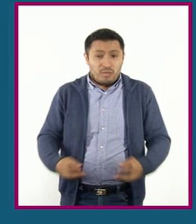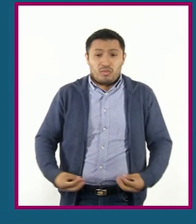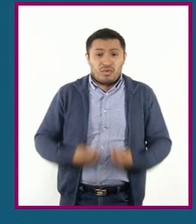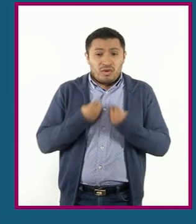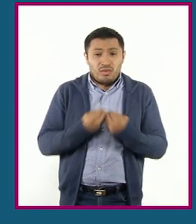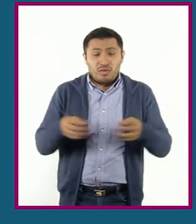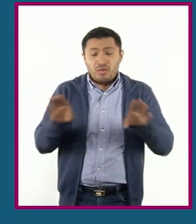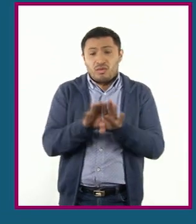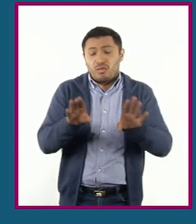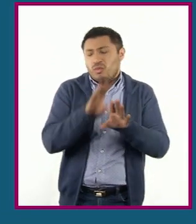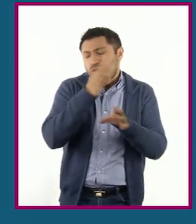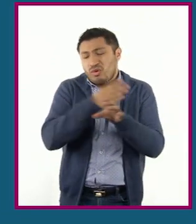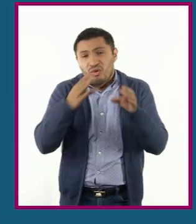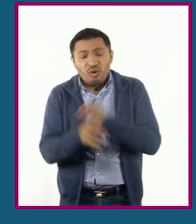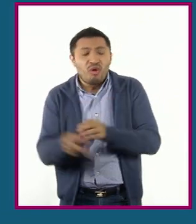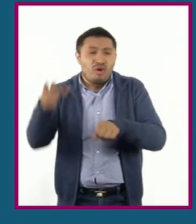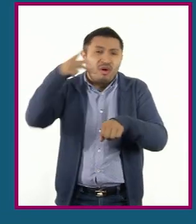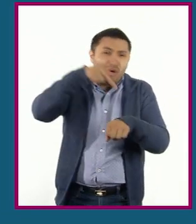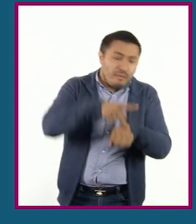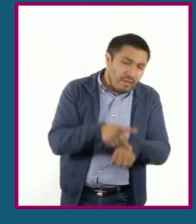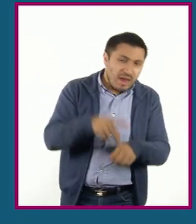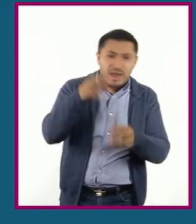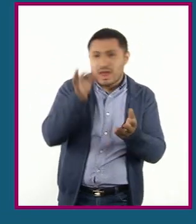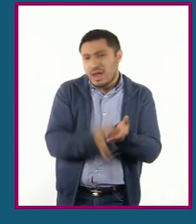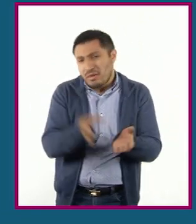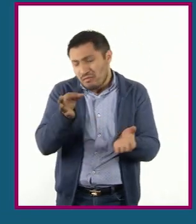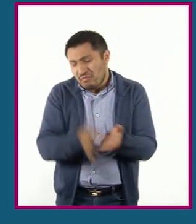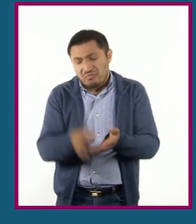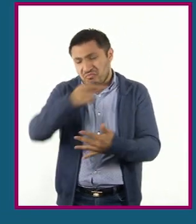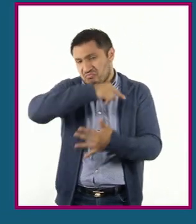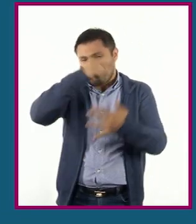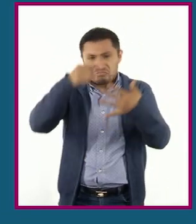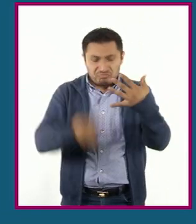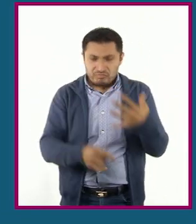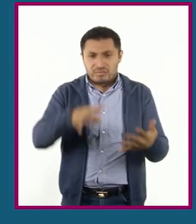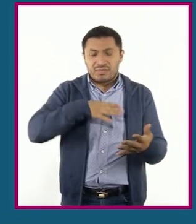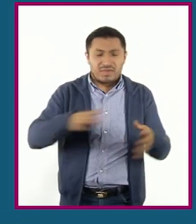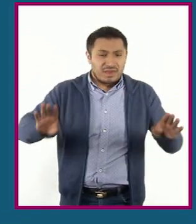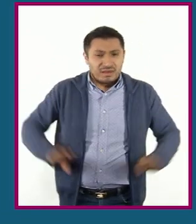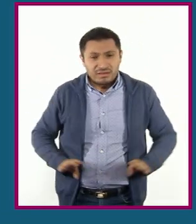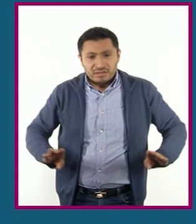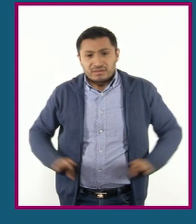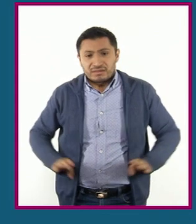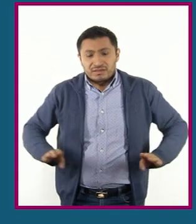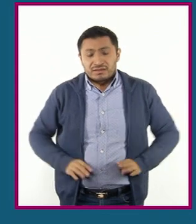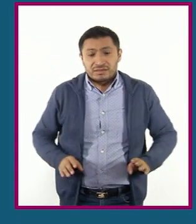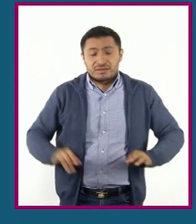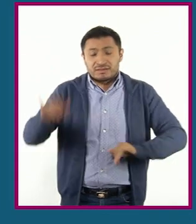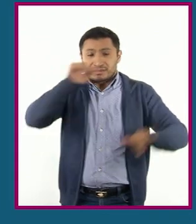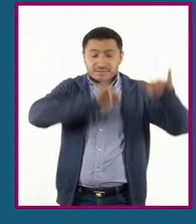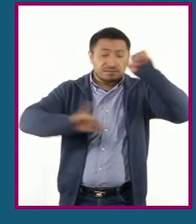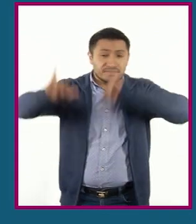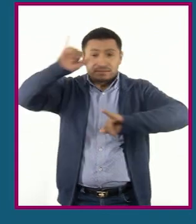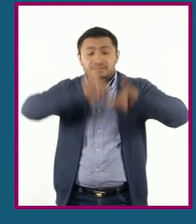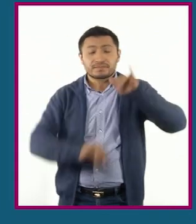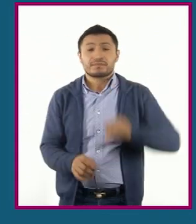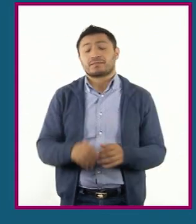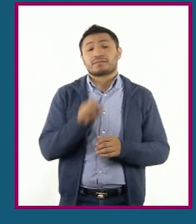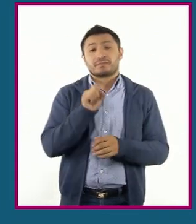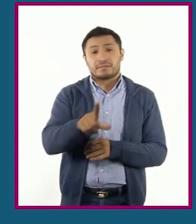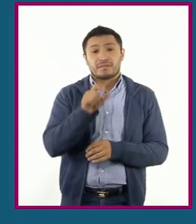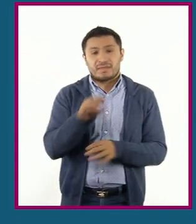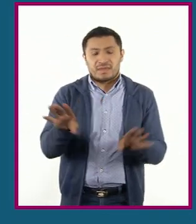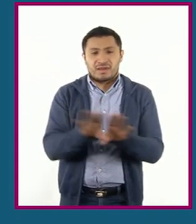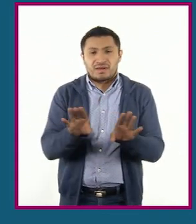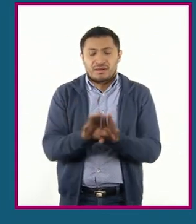inanimada, como son las rocas, los minerales y demás materia, están constituidos por compuestos químicos que a su vez